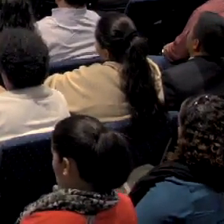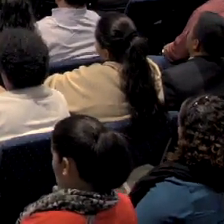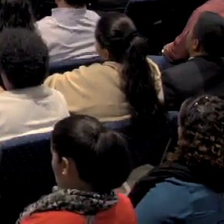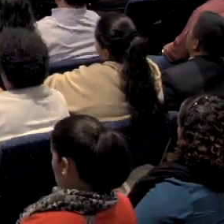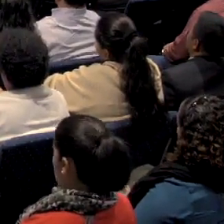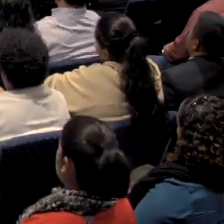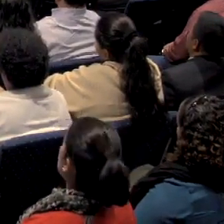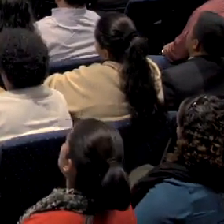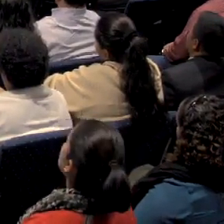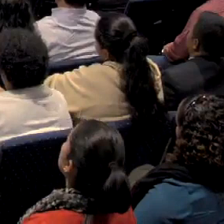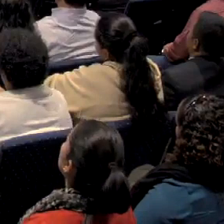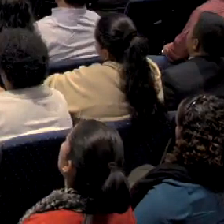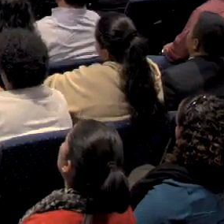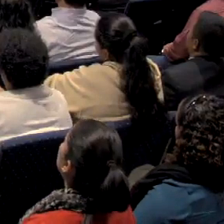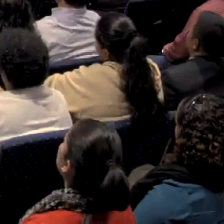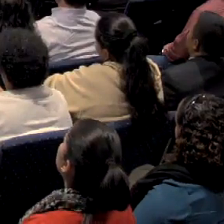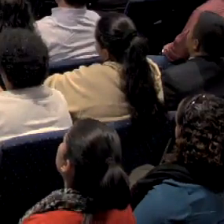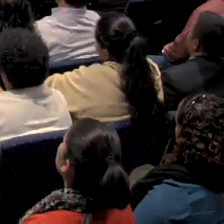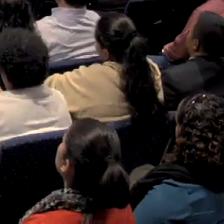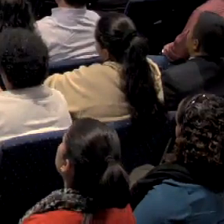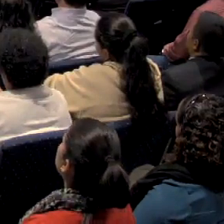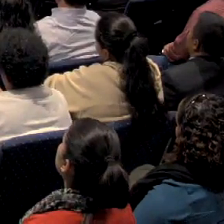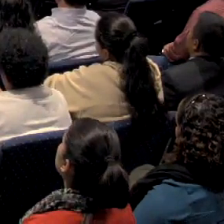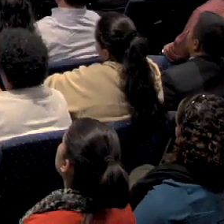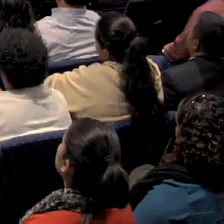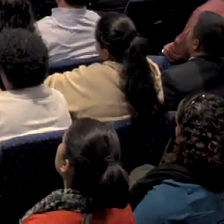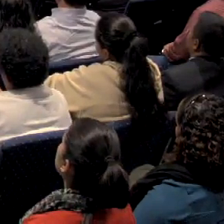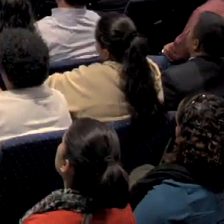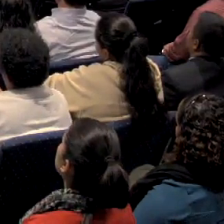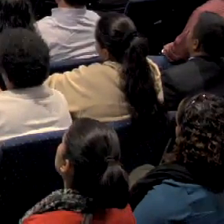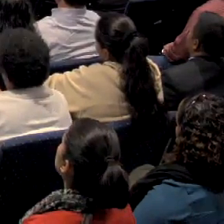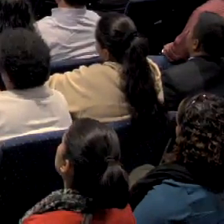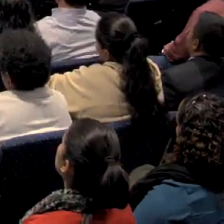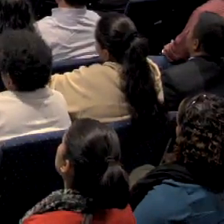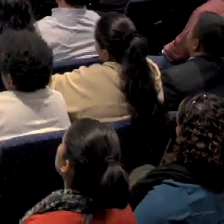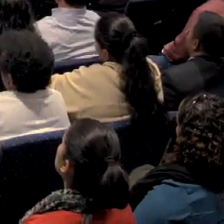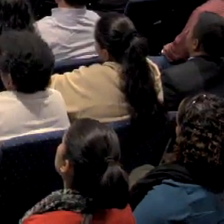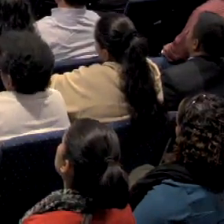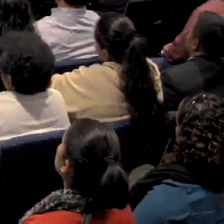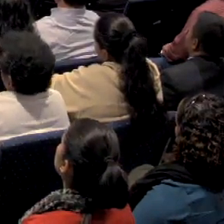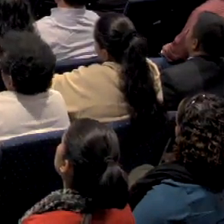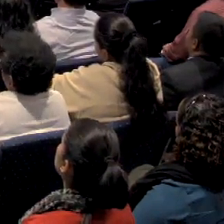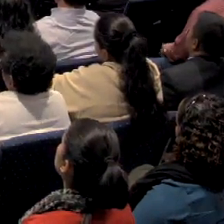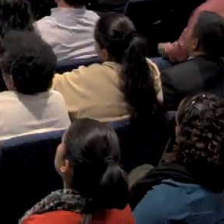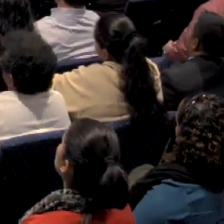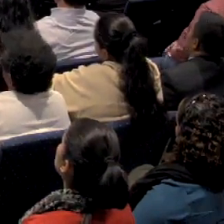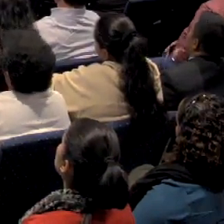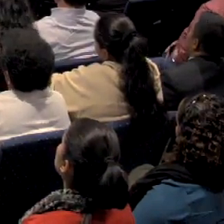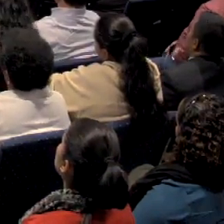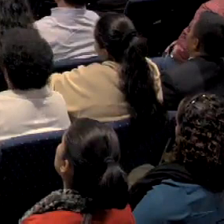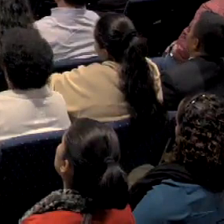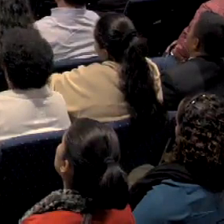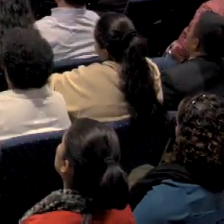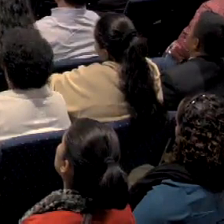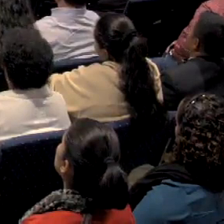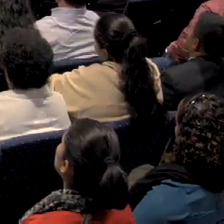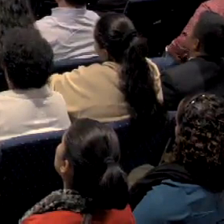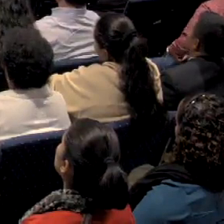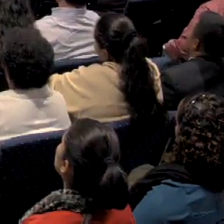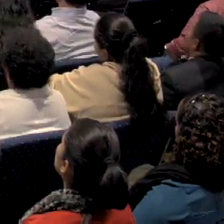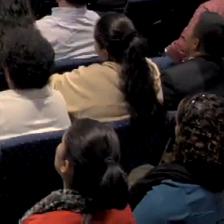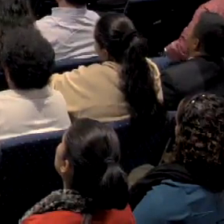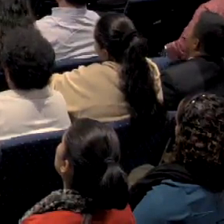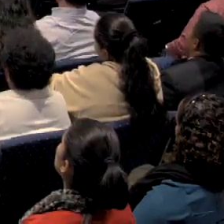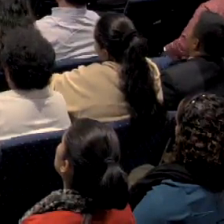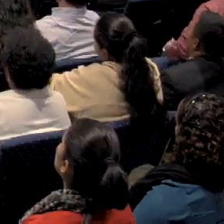El primer paso es que él tiene que reconocer que es un bolo, que es un borracho, consuéter ordinario, dijo mi